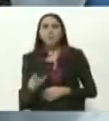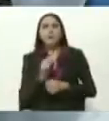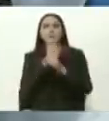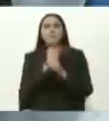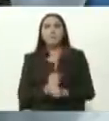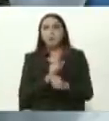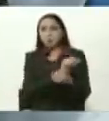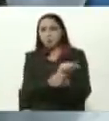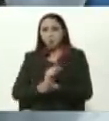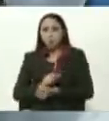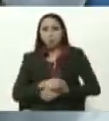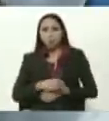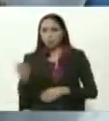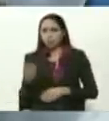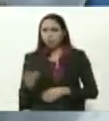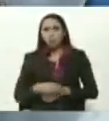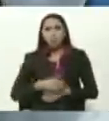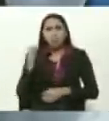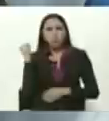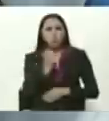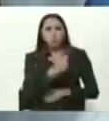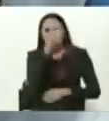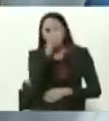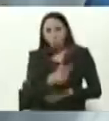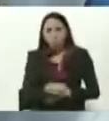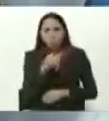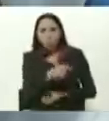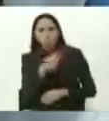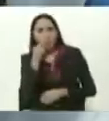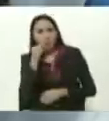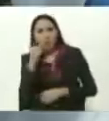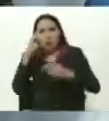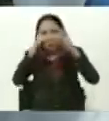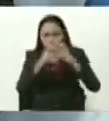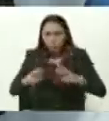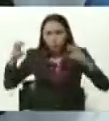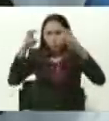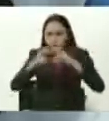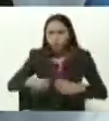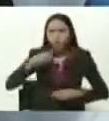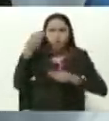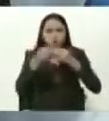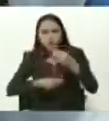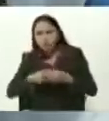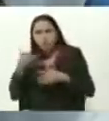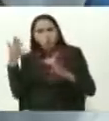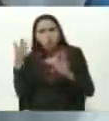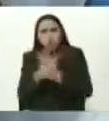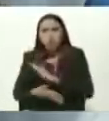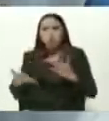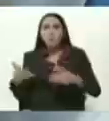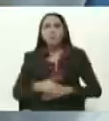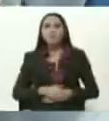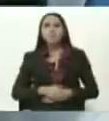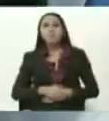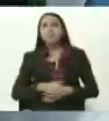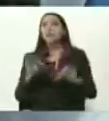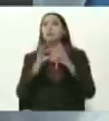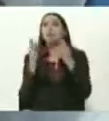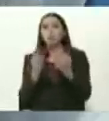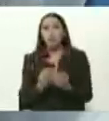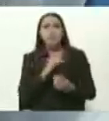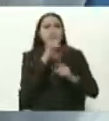Dicho sujeto asesinaron a la víctima, según todas las investigaciones y experticias y aportes de los familiares